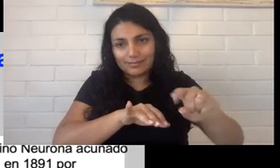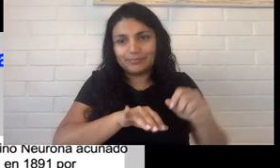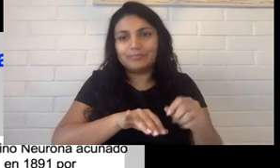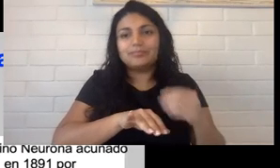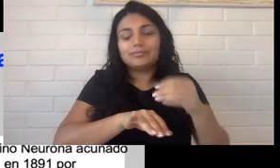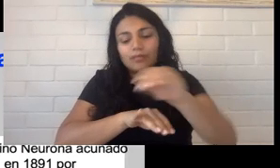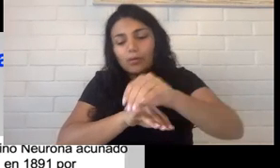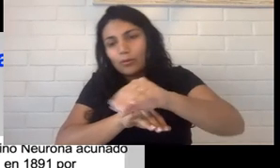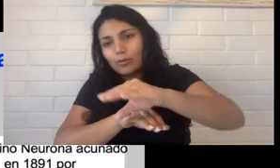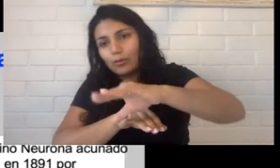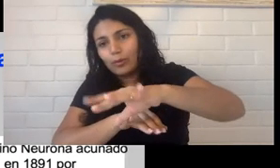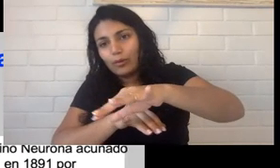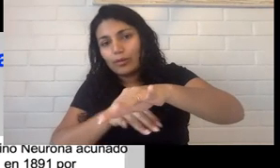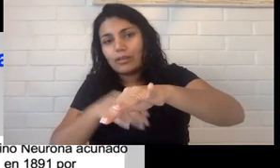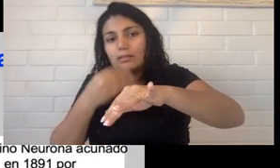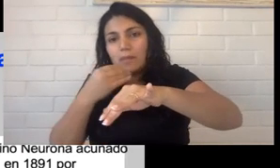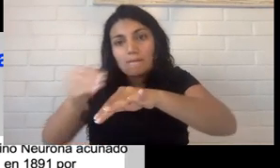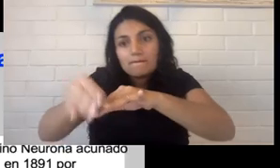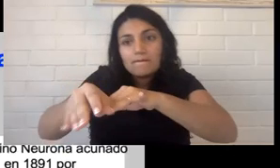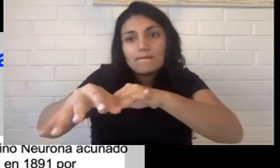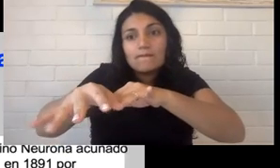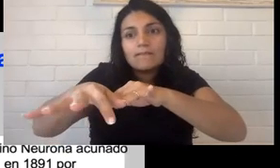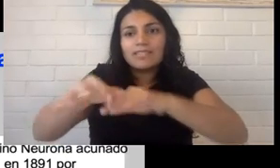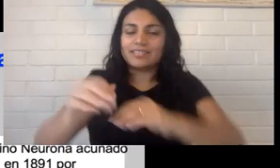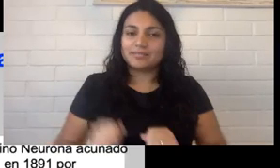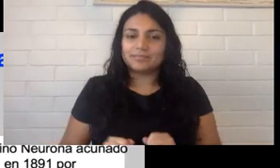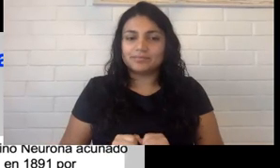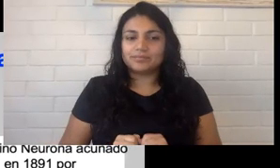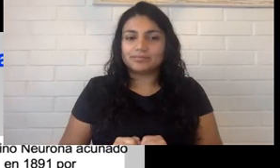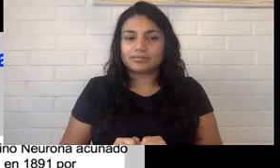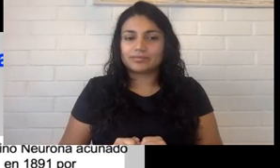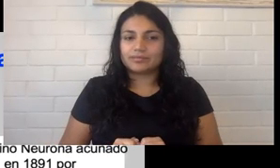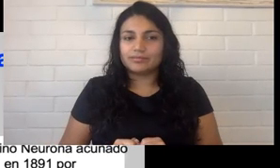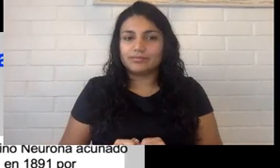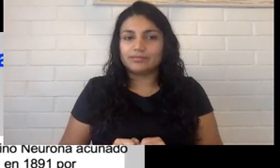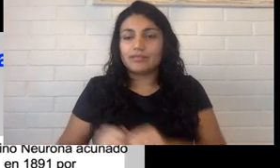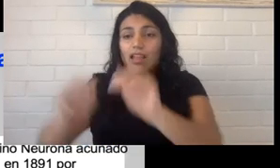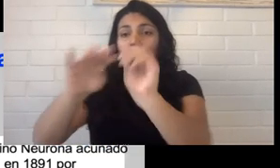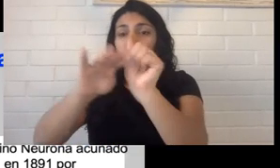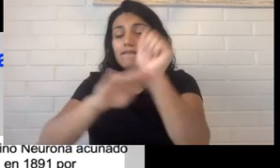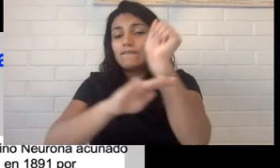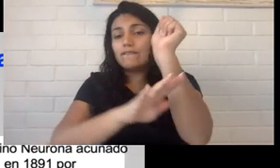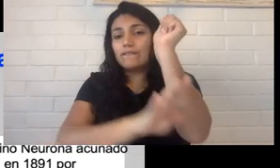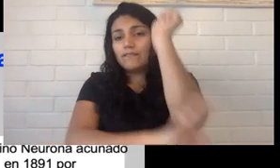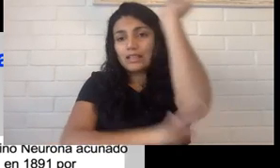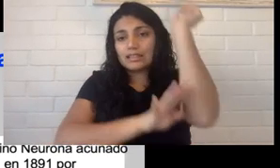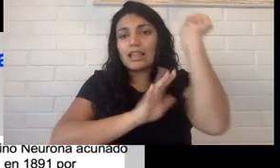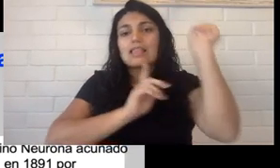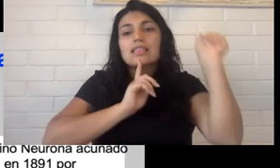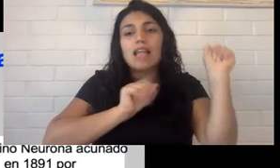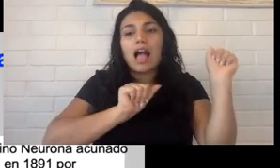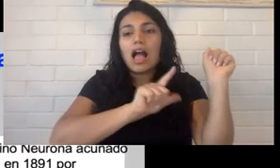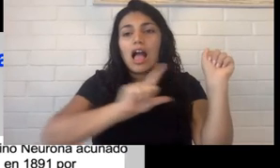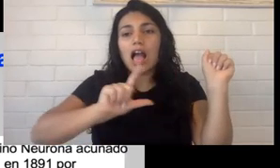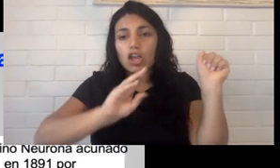básicamente a partir de un tallo, que es la base de la espina dendrítica, y